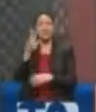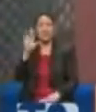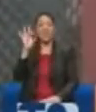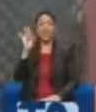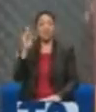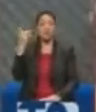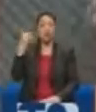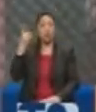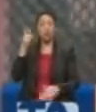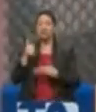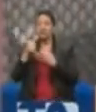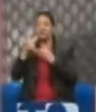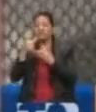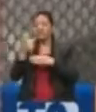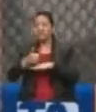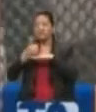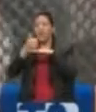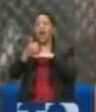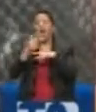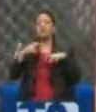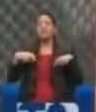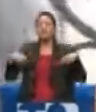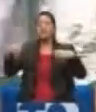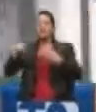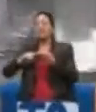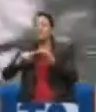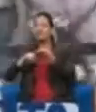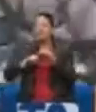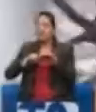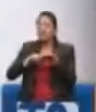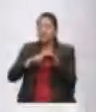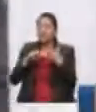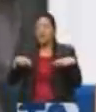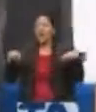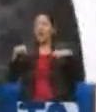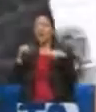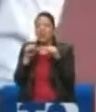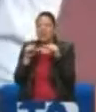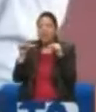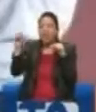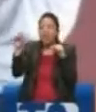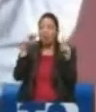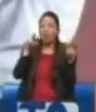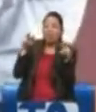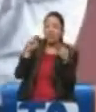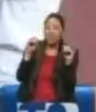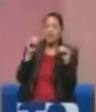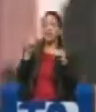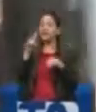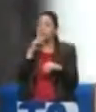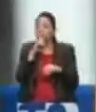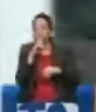38 diputados alternos se reunieron en una hostería fuera de Quito, alejados, para que nadie los vea. Pero al ser